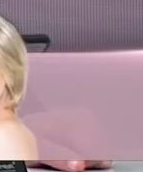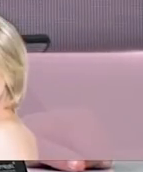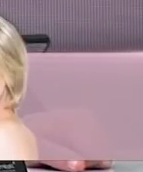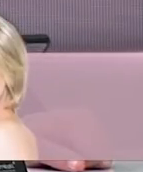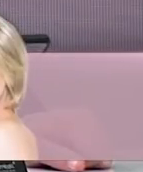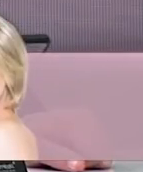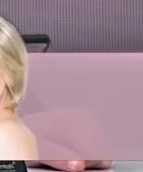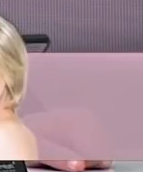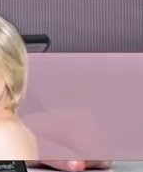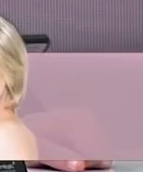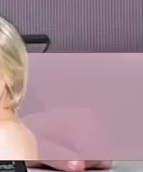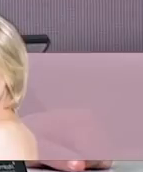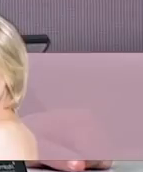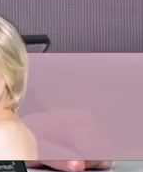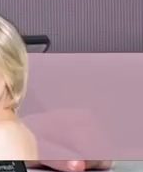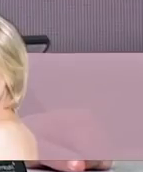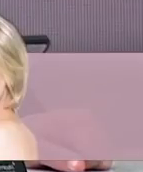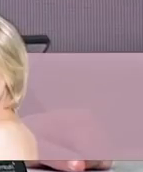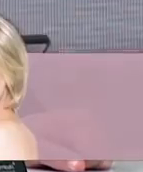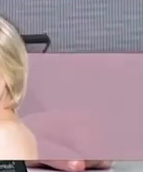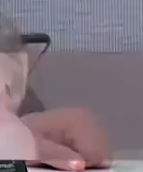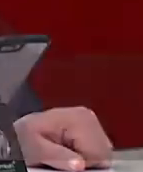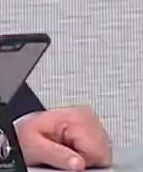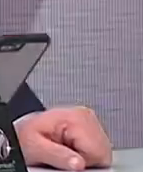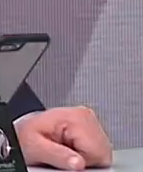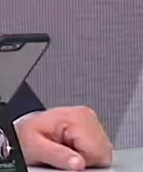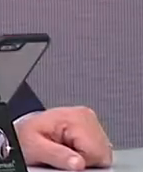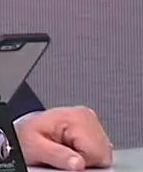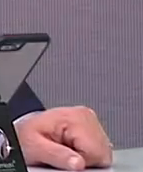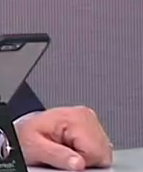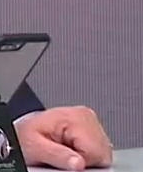y si es oportuna, no pasa de ser un susto.